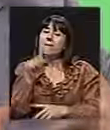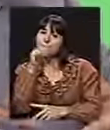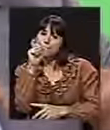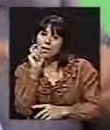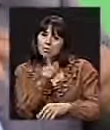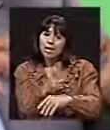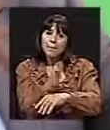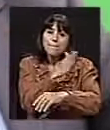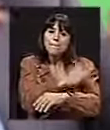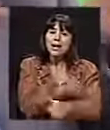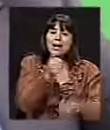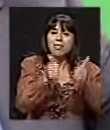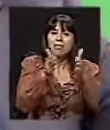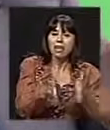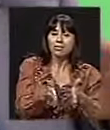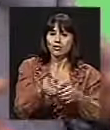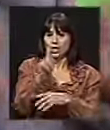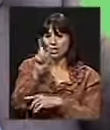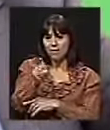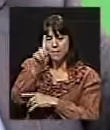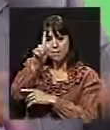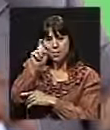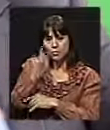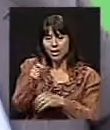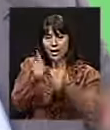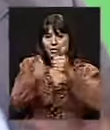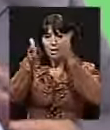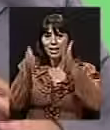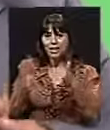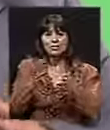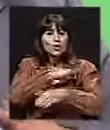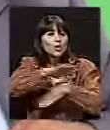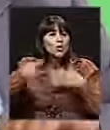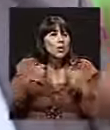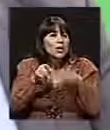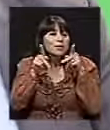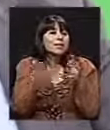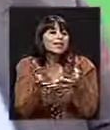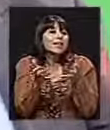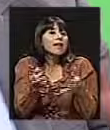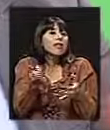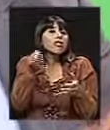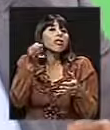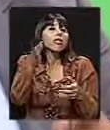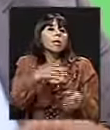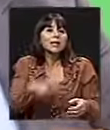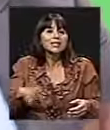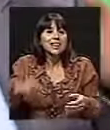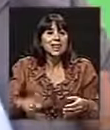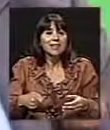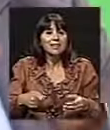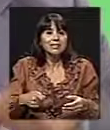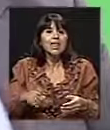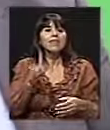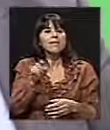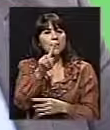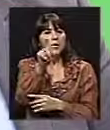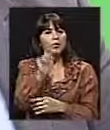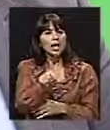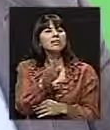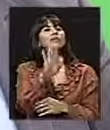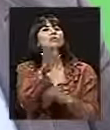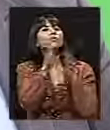precandidatos, candidatos y a todo ese montón de costarricenses que ahí quieren ser presidentes o presidentas, debe preguntarles cuál es su